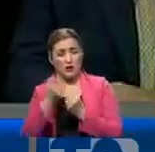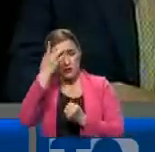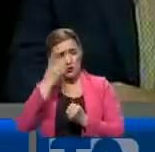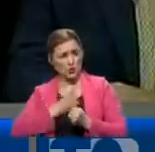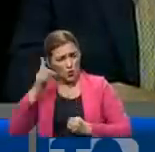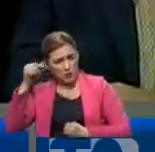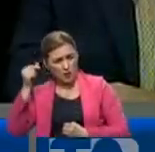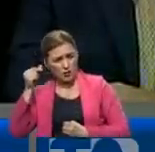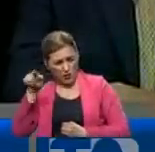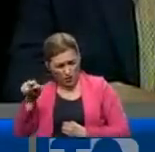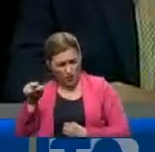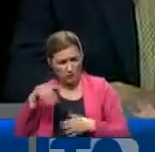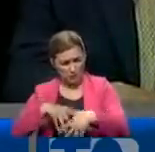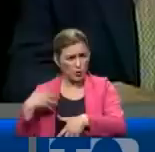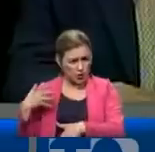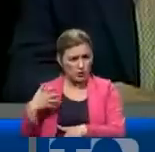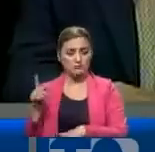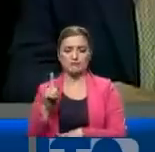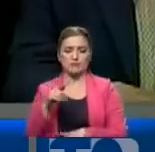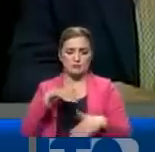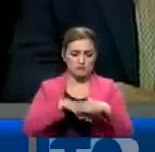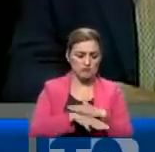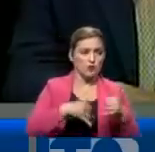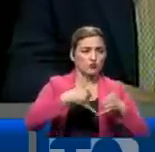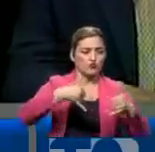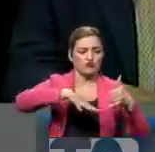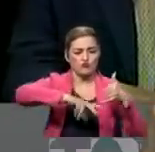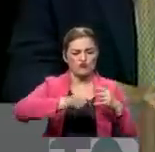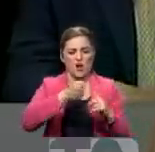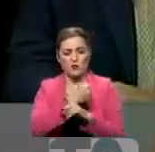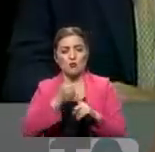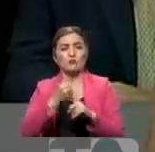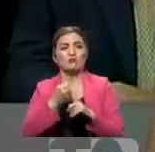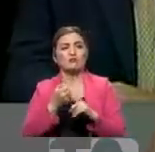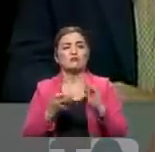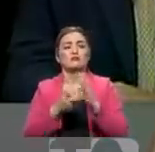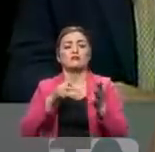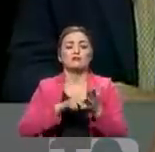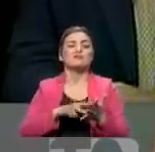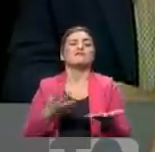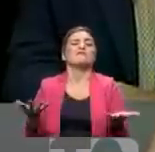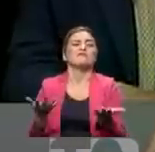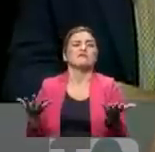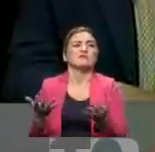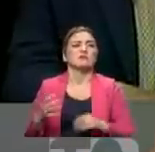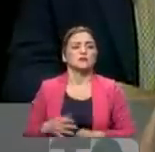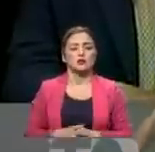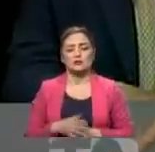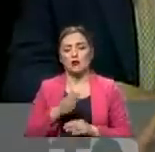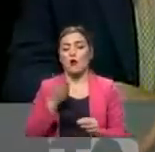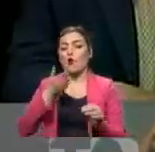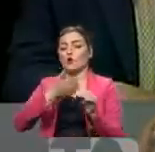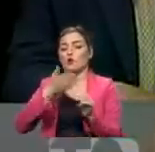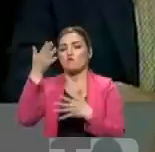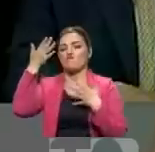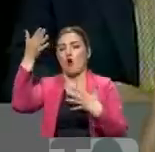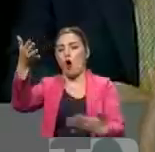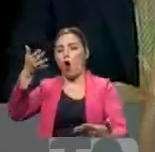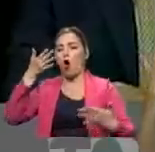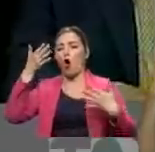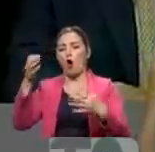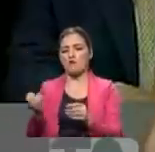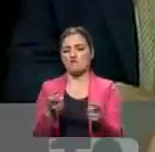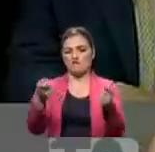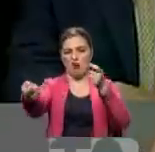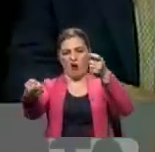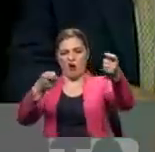gobierno. No. Los saqueos, el vandalismo y la violencia demuestran que aquí hay una intención política